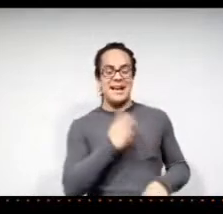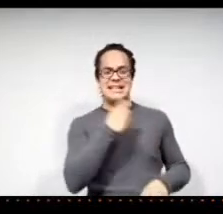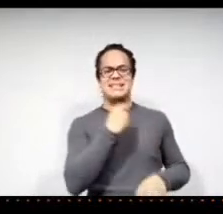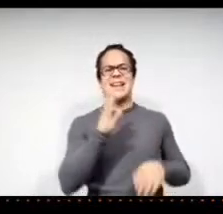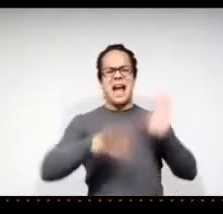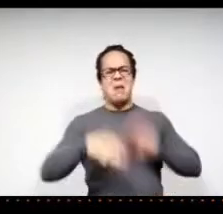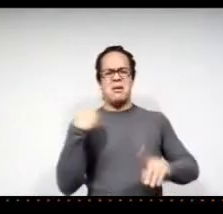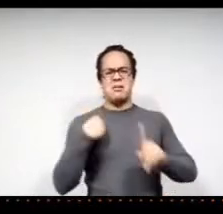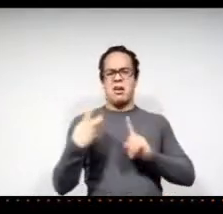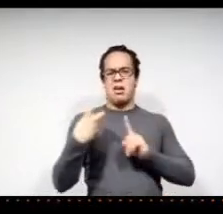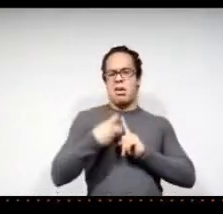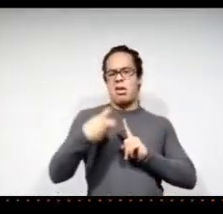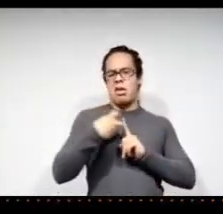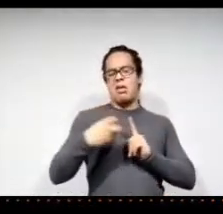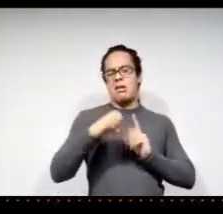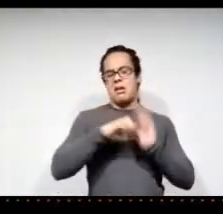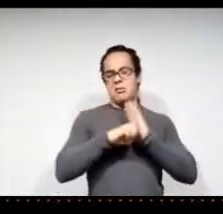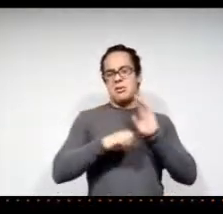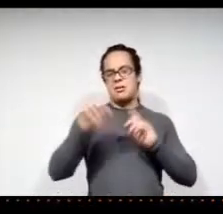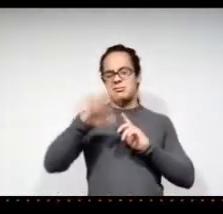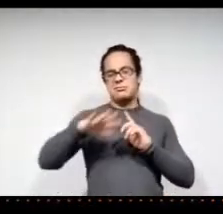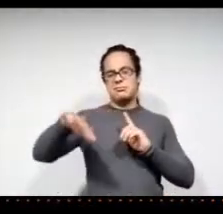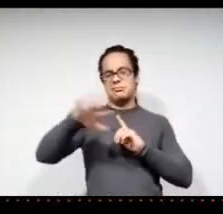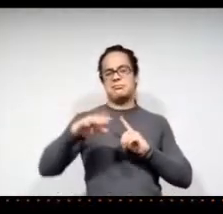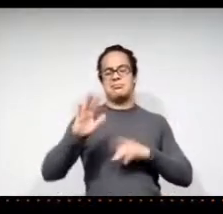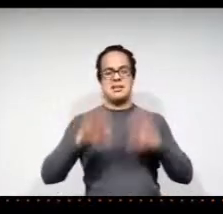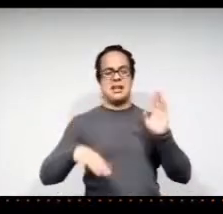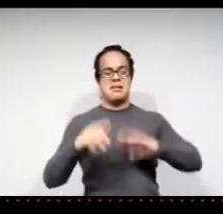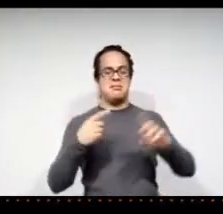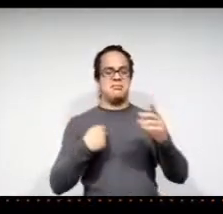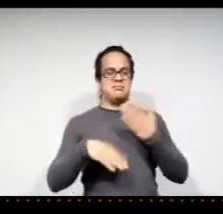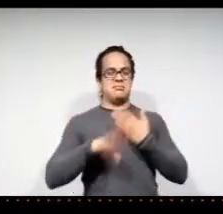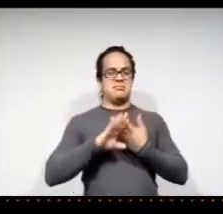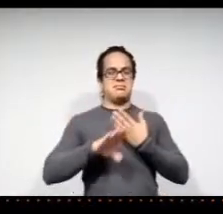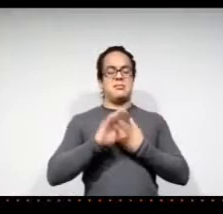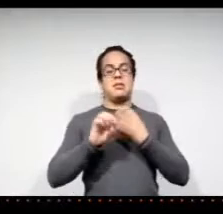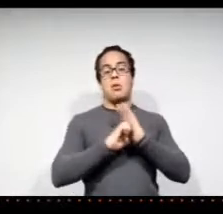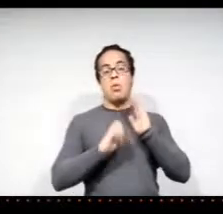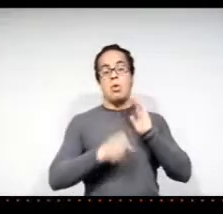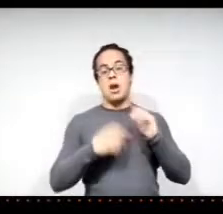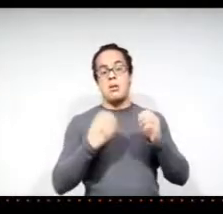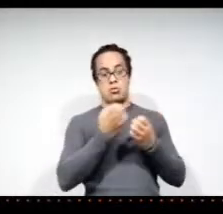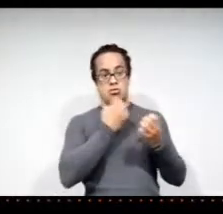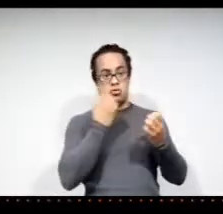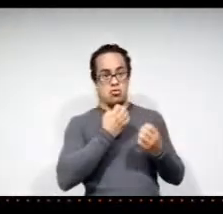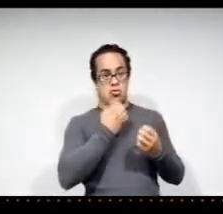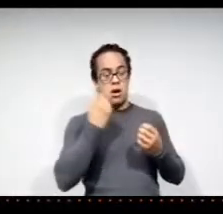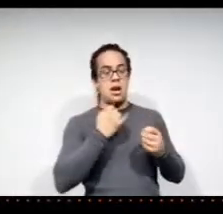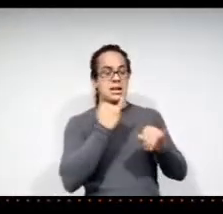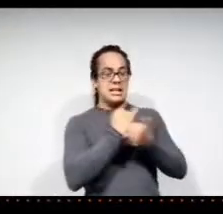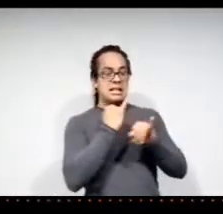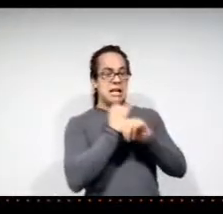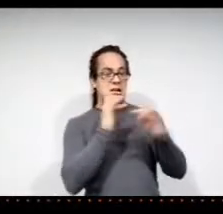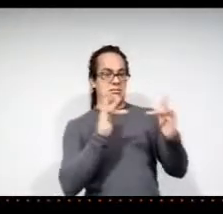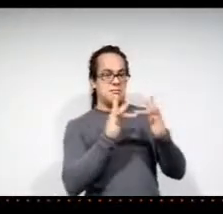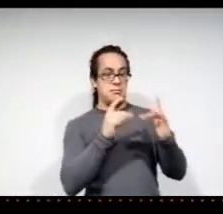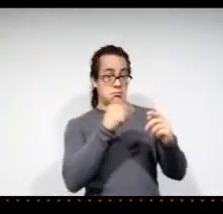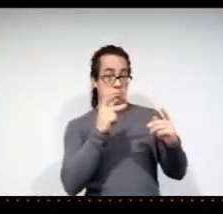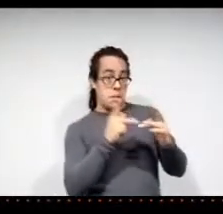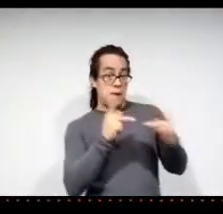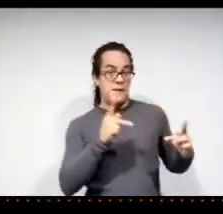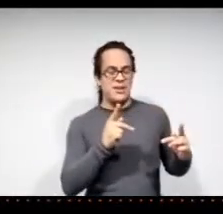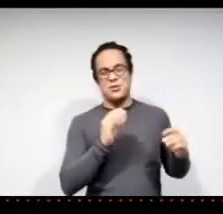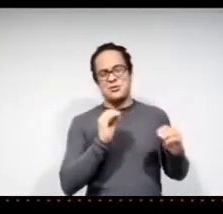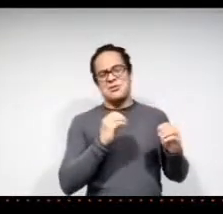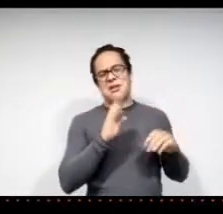a veces tras bambalinas, a veces explícita, a la educación en línea, obviamente nada es perfecto. Pero cuando